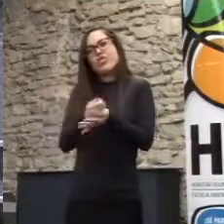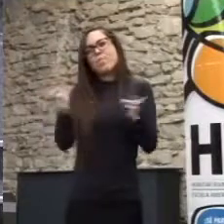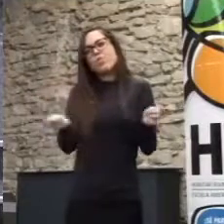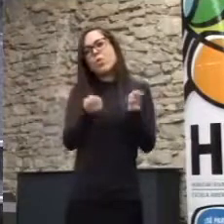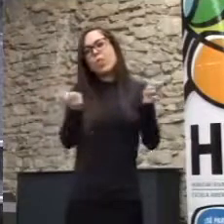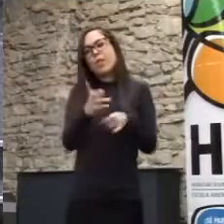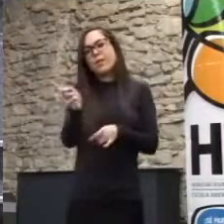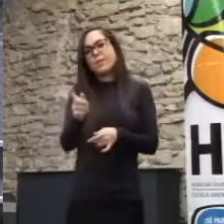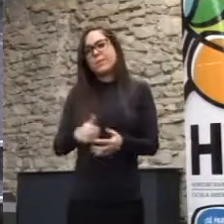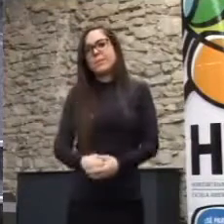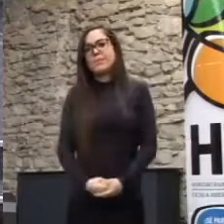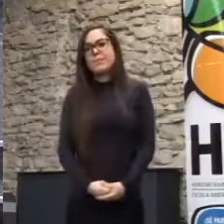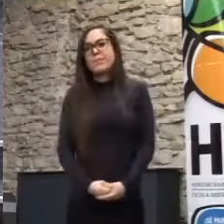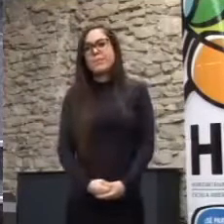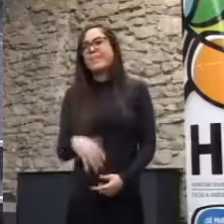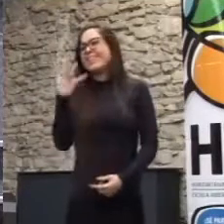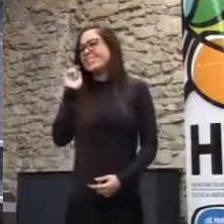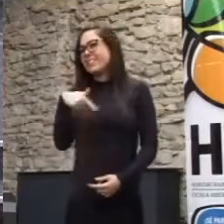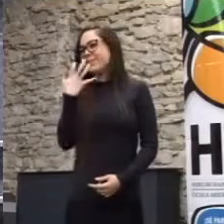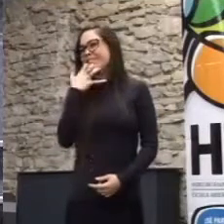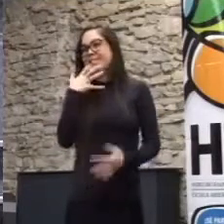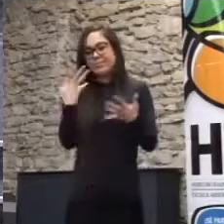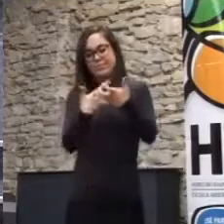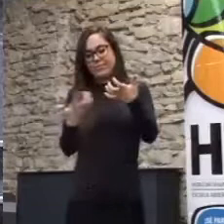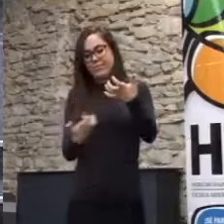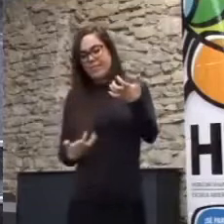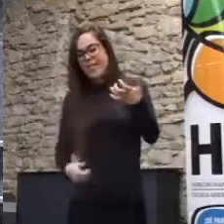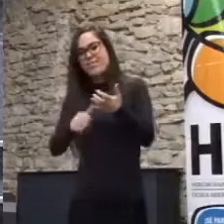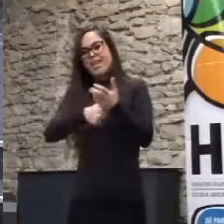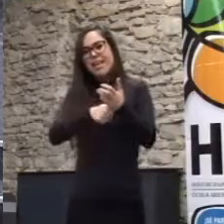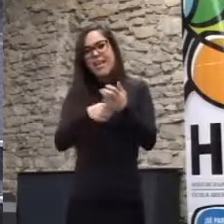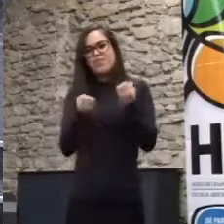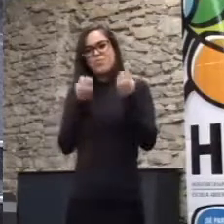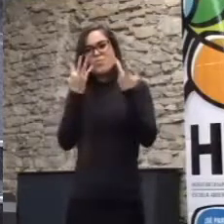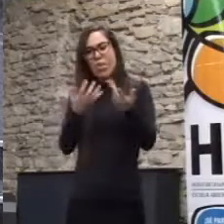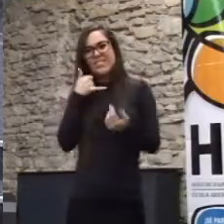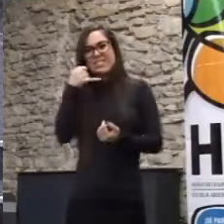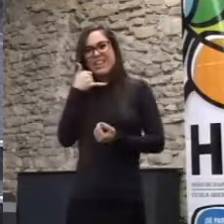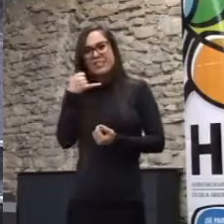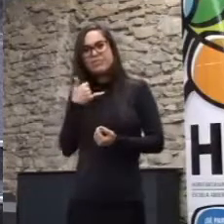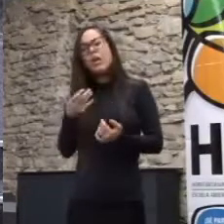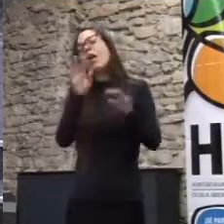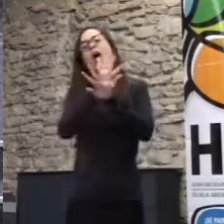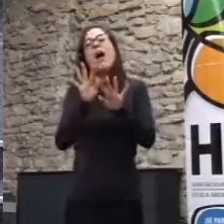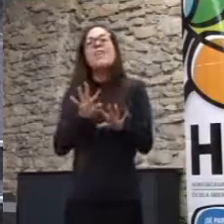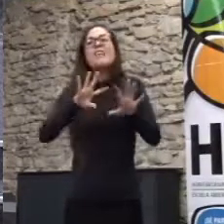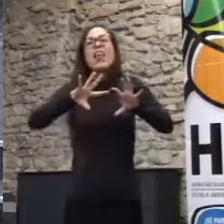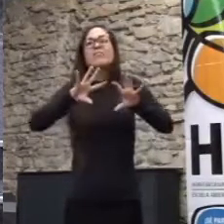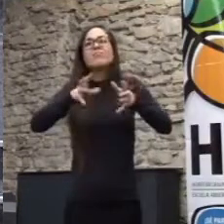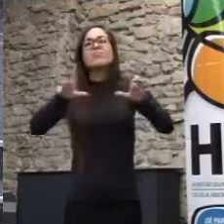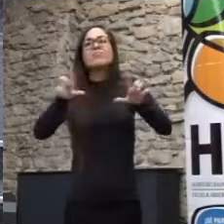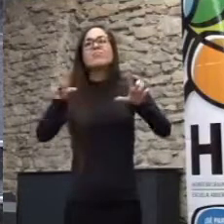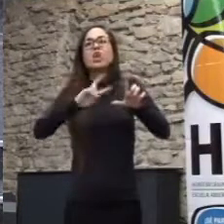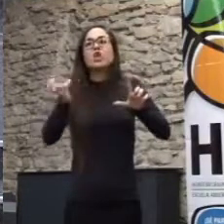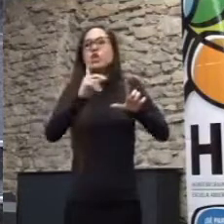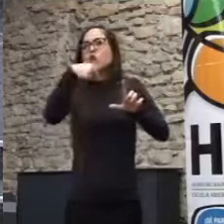cumplen el número de líneas y el DNI, el teléfono que dejas. No podemos olvidar que los medios son un instrumento de poder, somos un